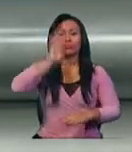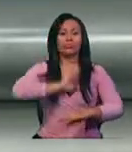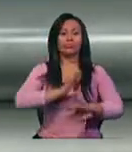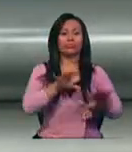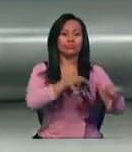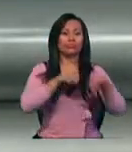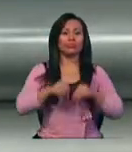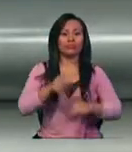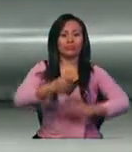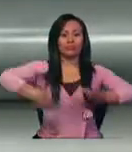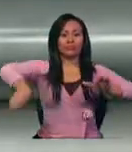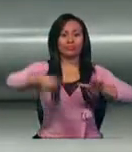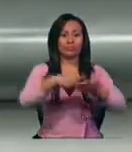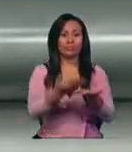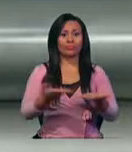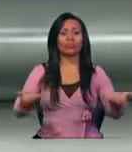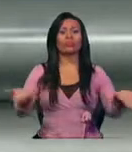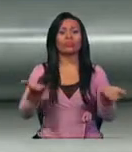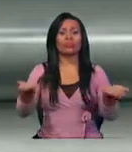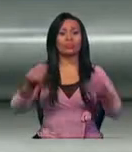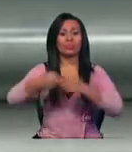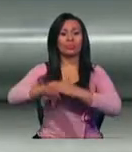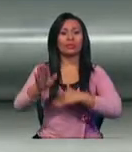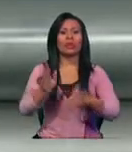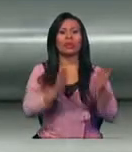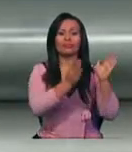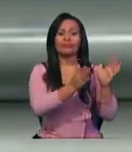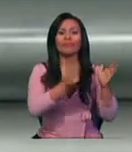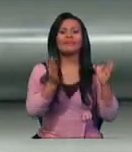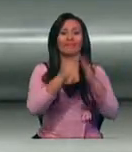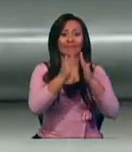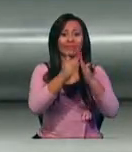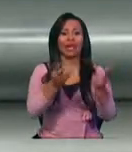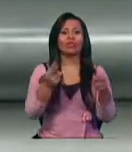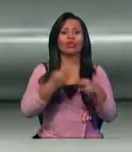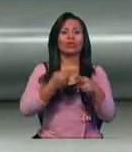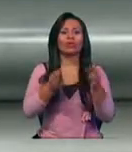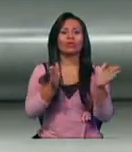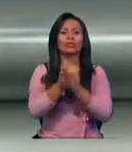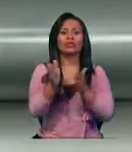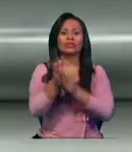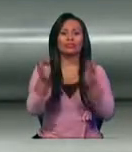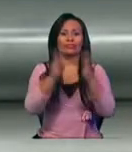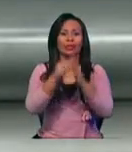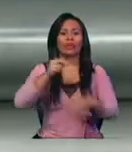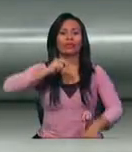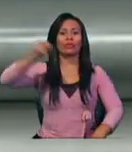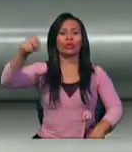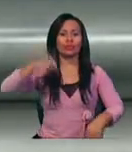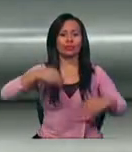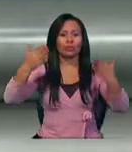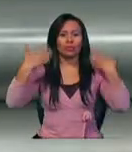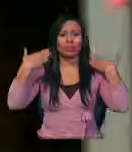carga ilícita fue localizada en el ingreso al plan habitacional Sociovivienda en el noroeste de Guayaquil.